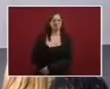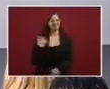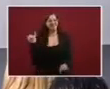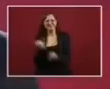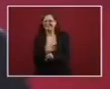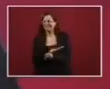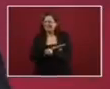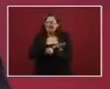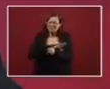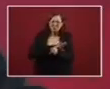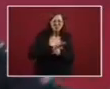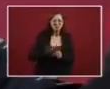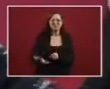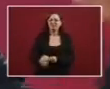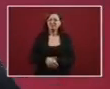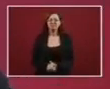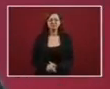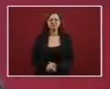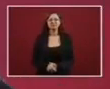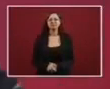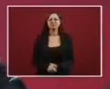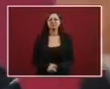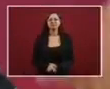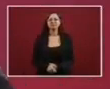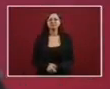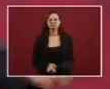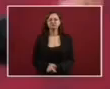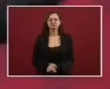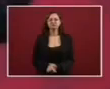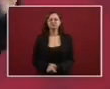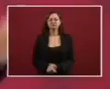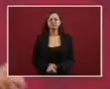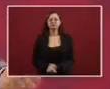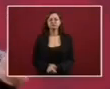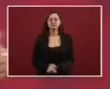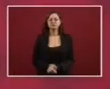que ya no puedan resucitar